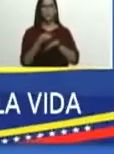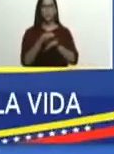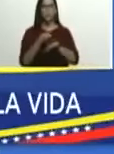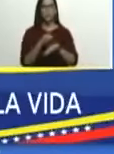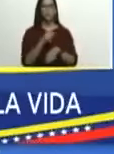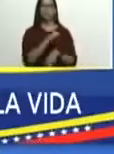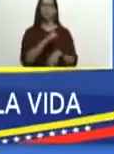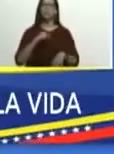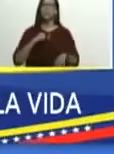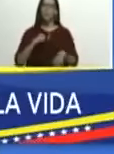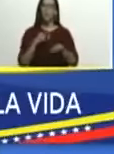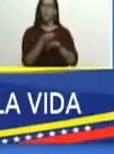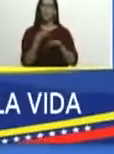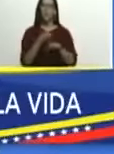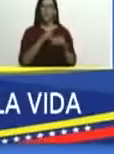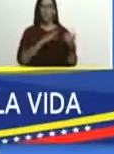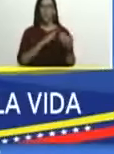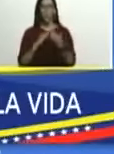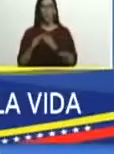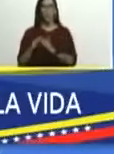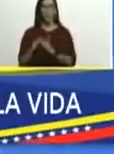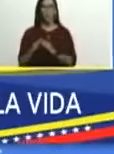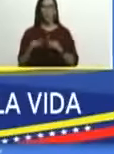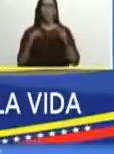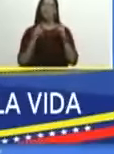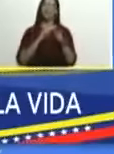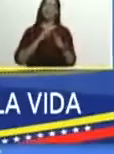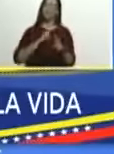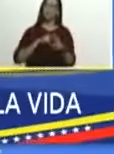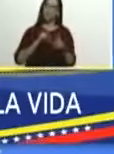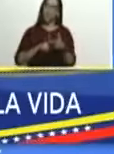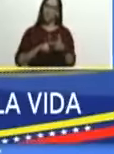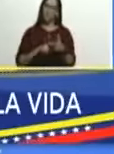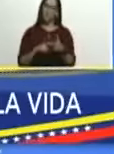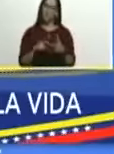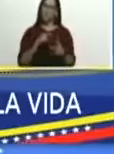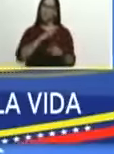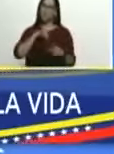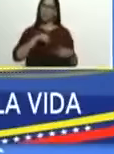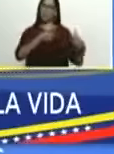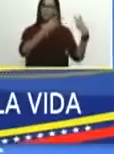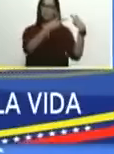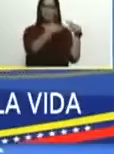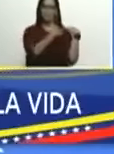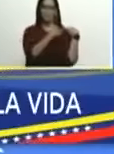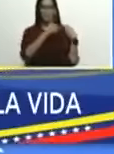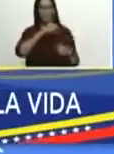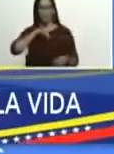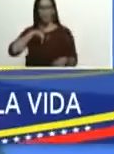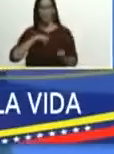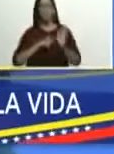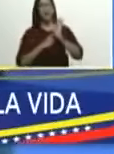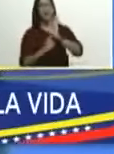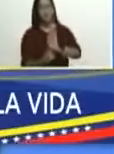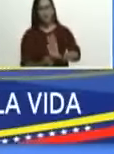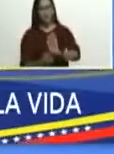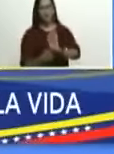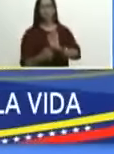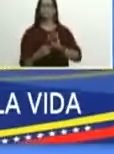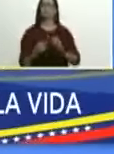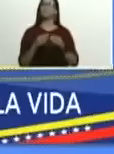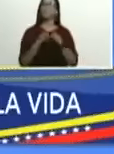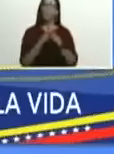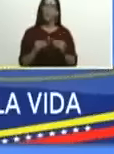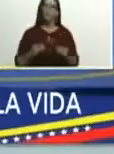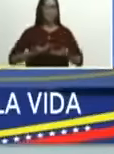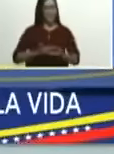somos gobierno comunal. Entonces está en manos de nosotros y lo estamos demostrando con hechos. Toda